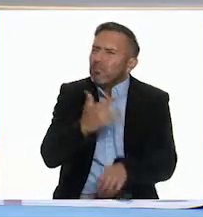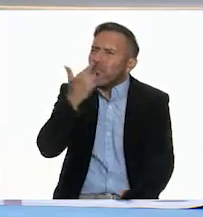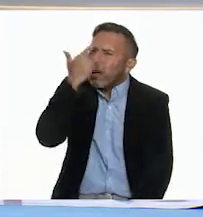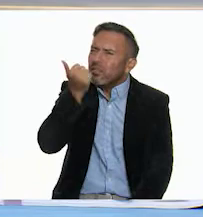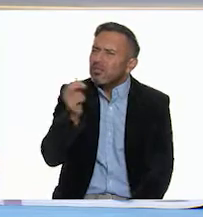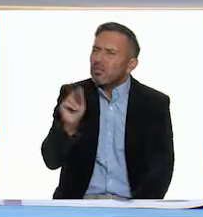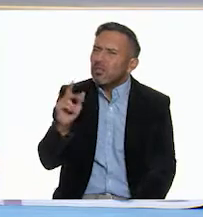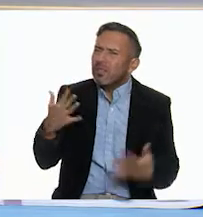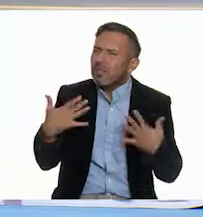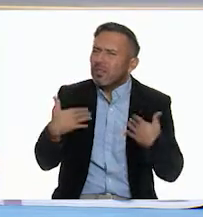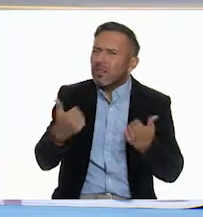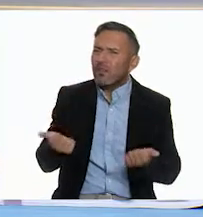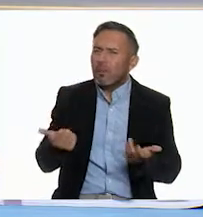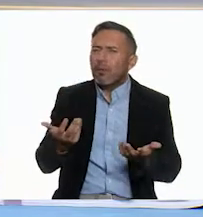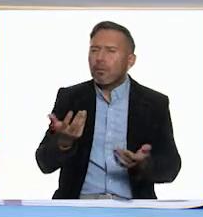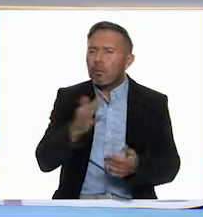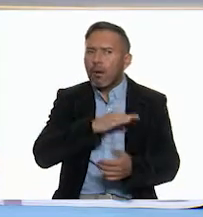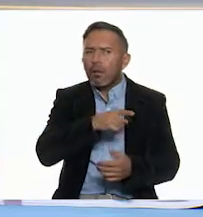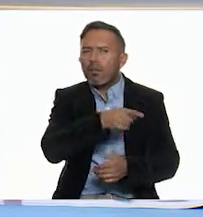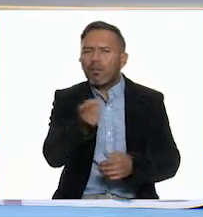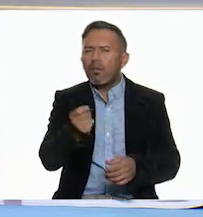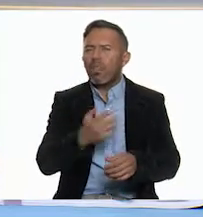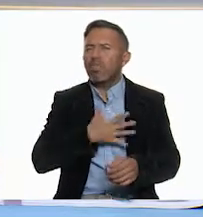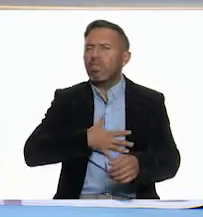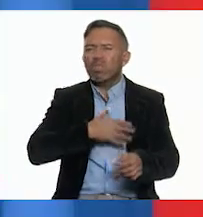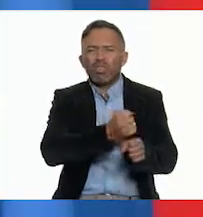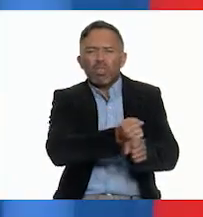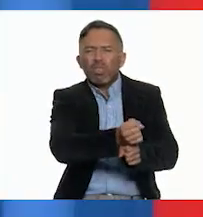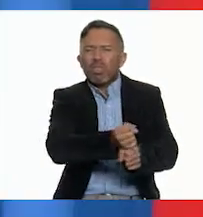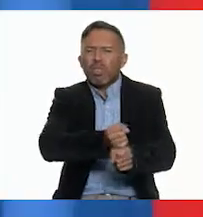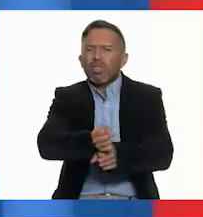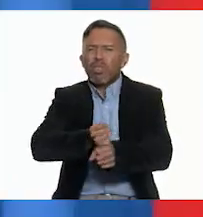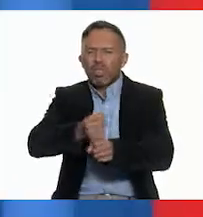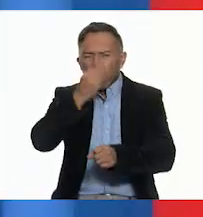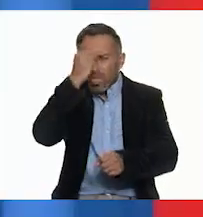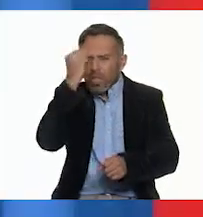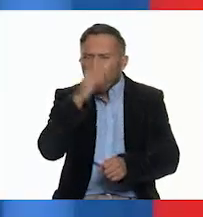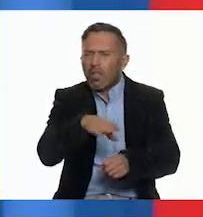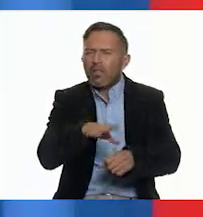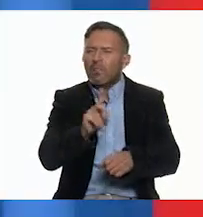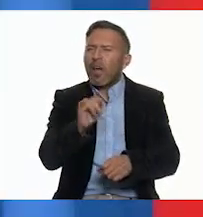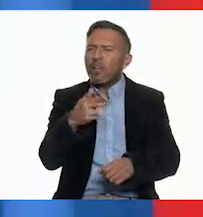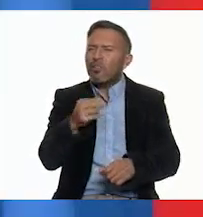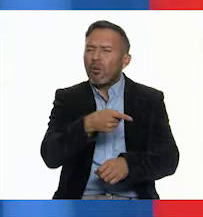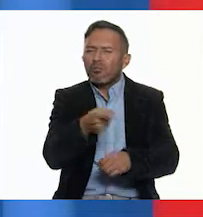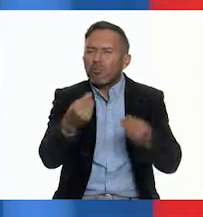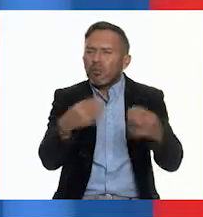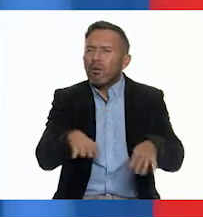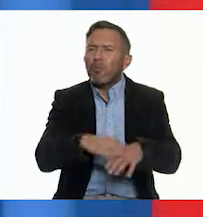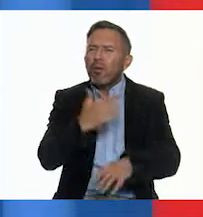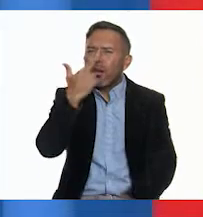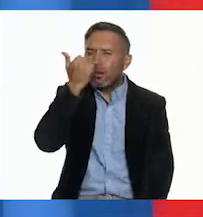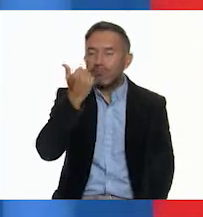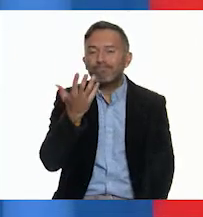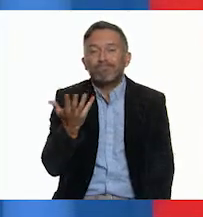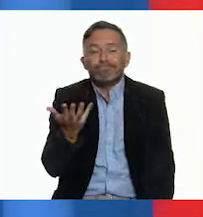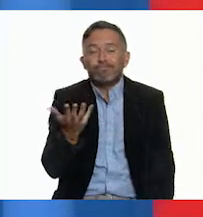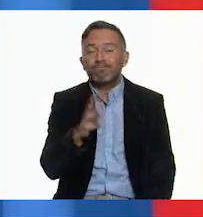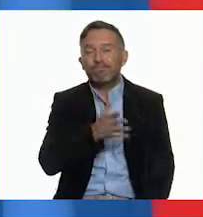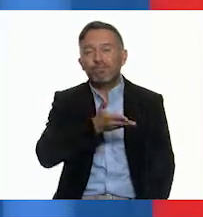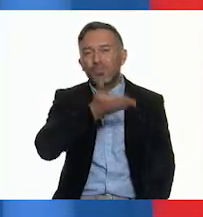qué tienen que hacerle daño a los demás? Yo creo que no hay una respuesta definitiva para eso, Raulito. Me